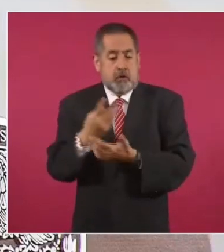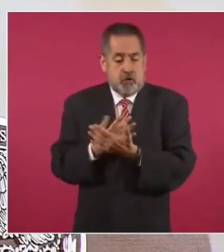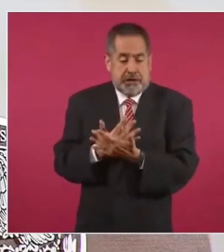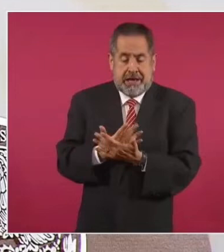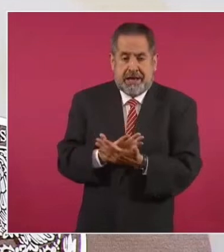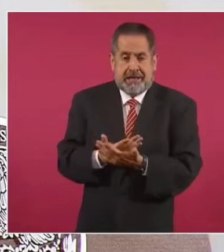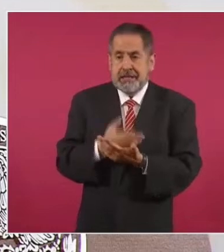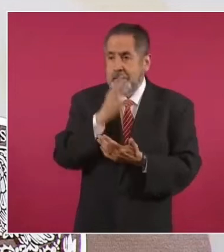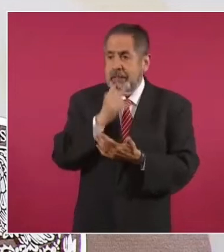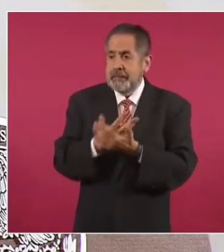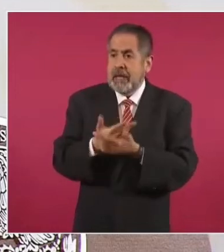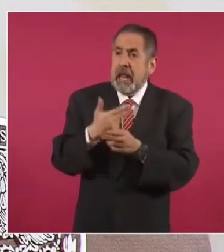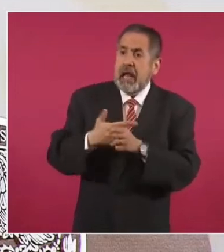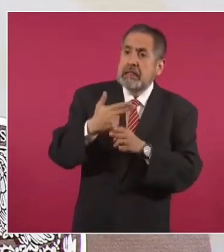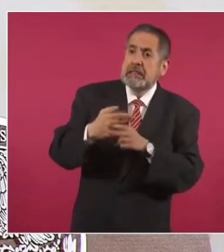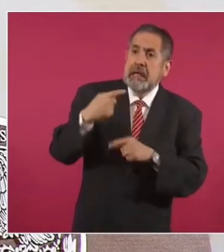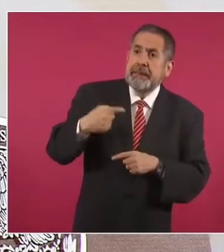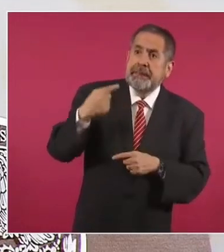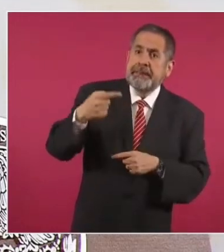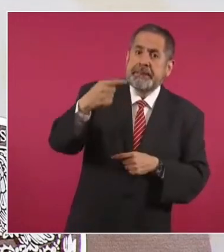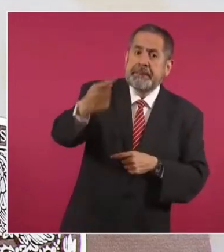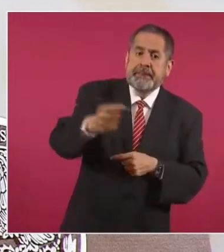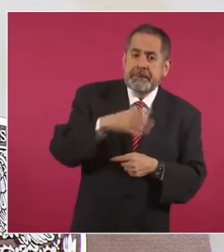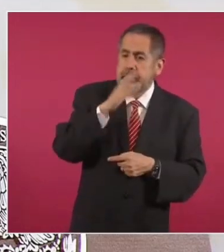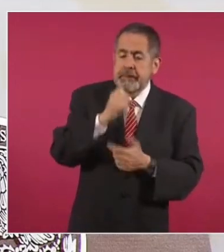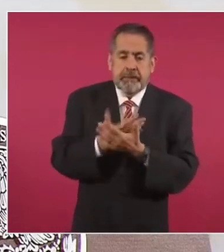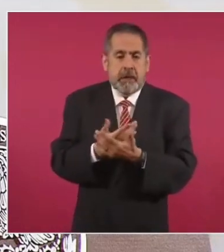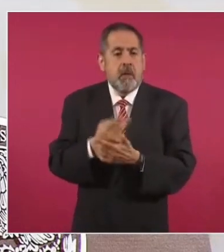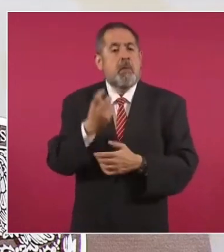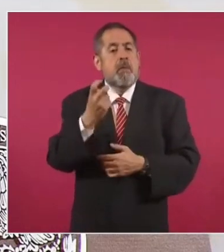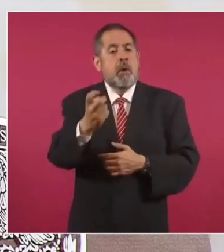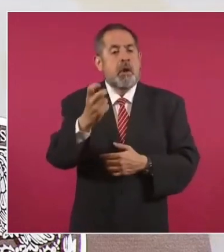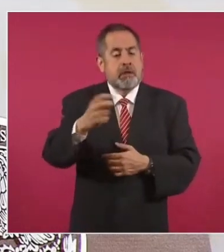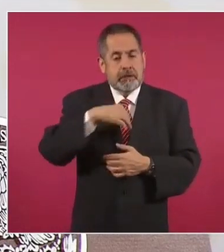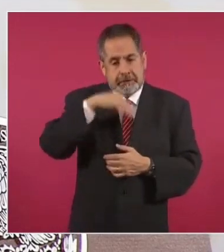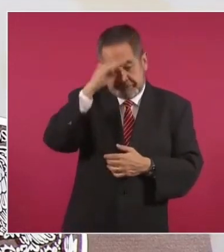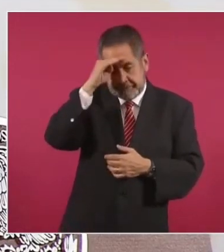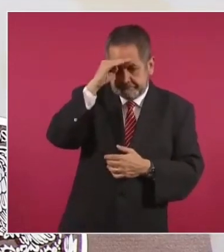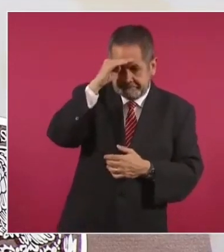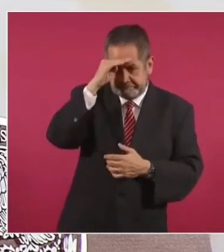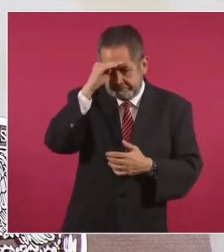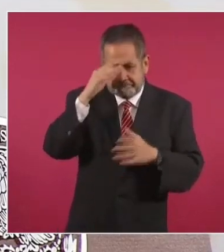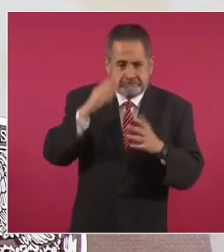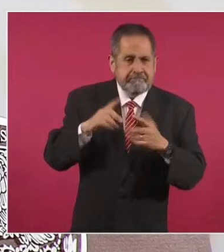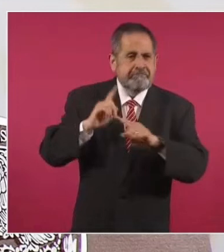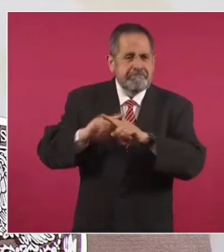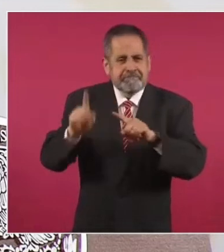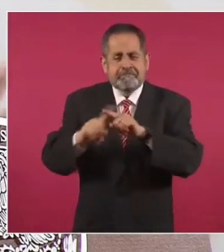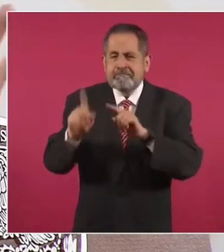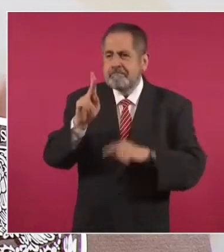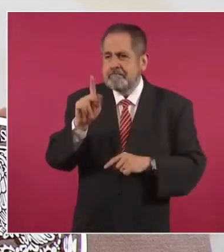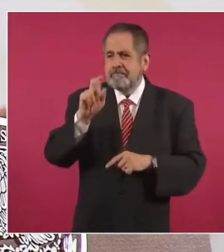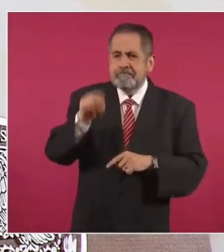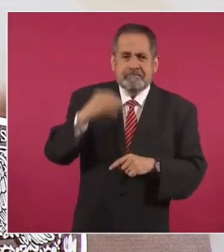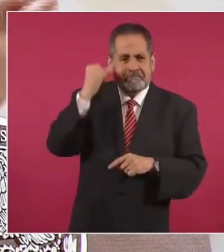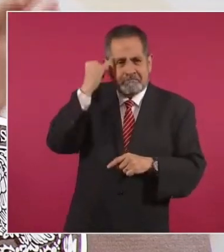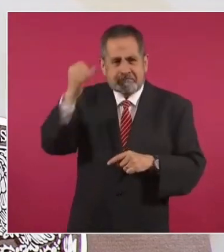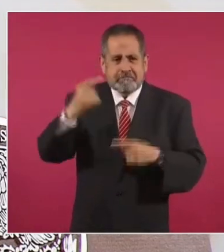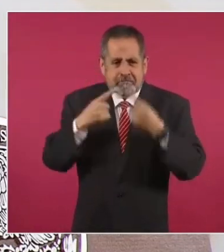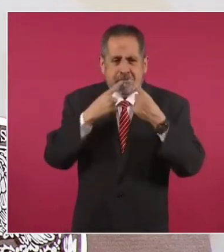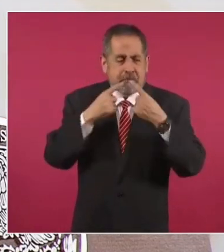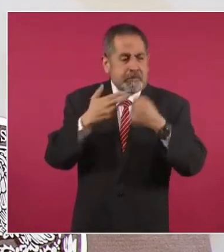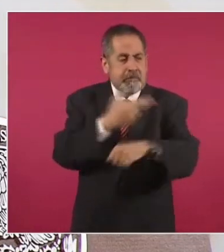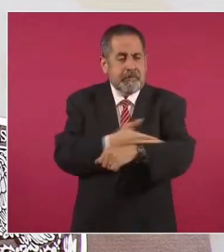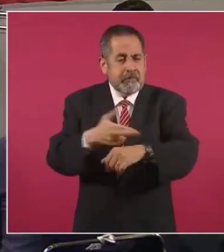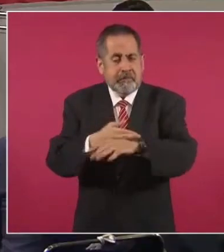la atención médica que necesitan los mexicanos no puede esperar y por eso es que hemos echado a andar diferentes estrategias para el reclutamiento